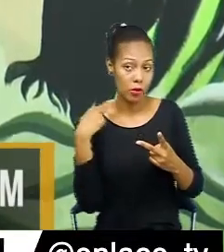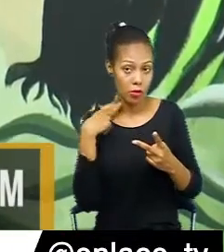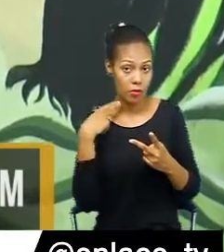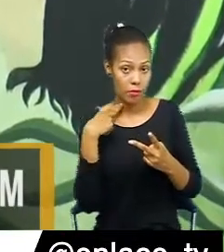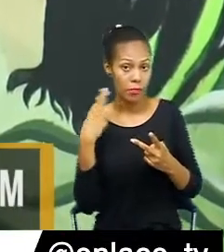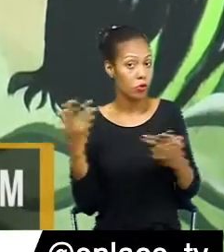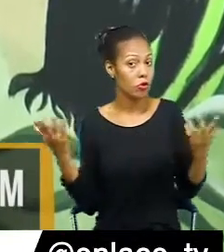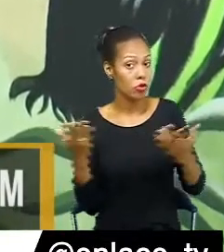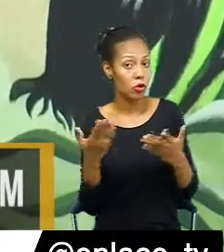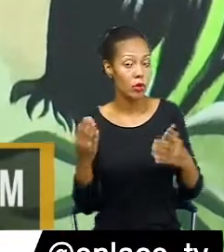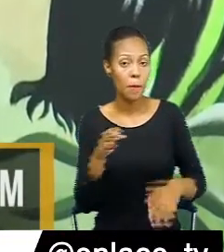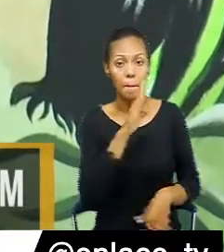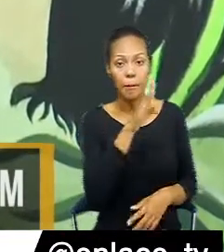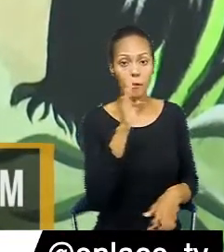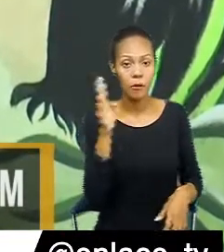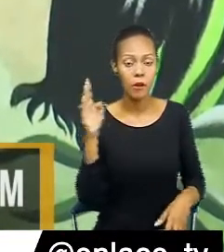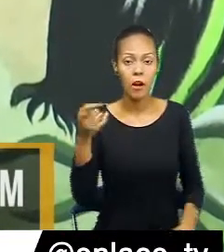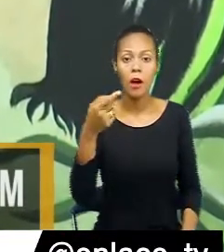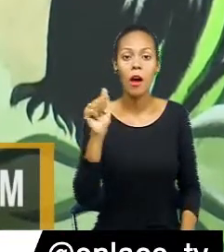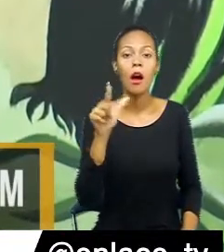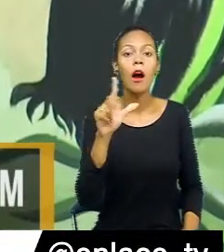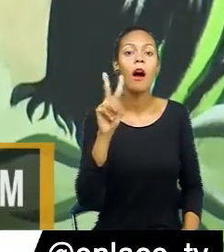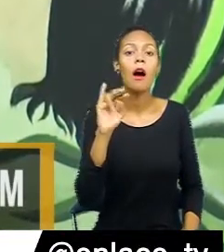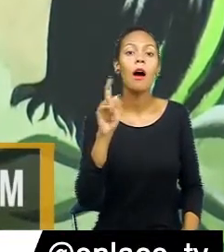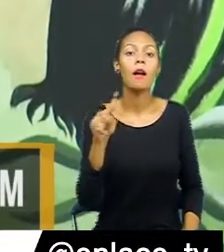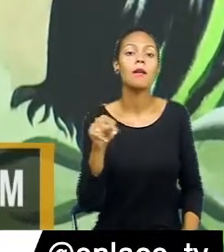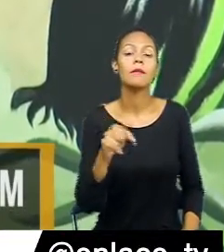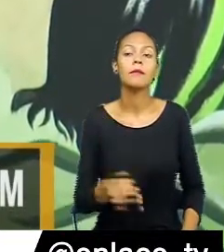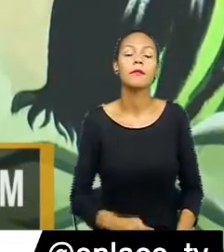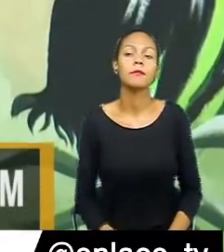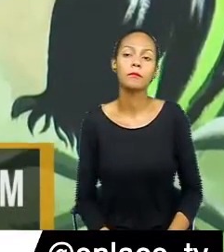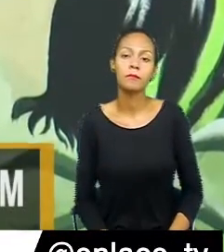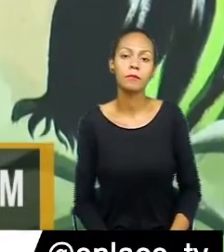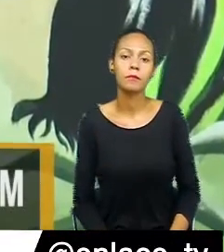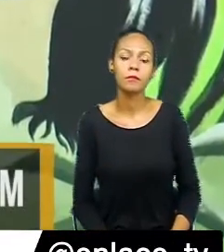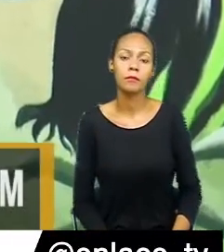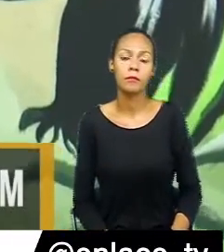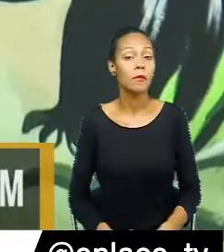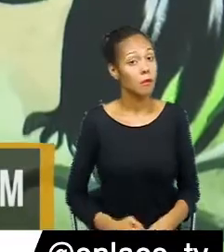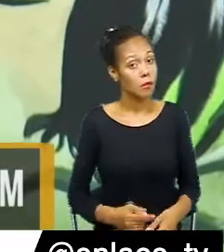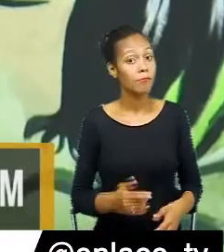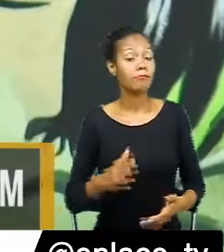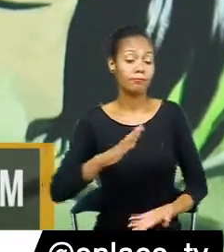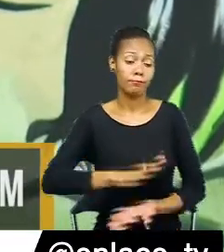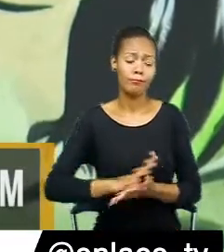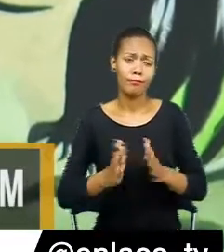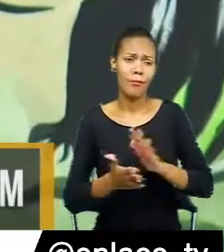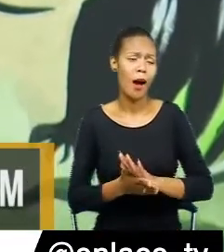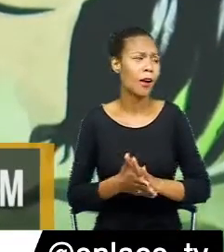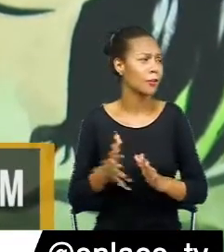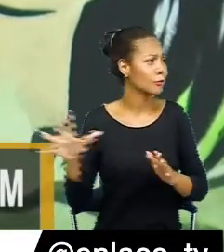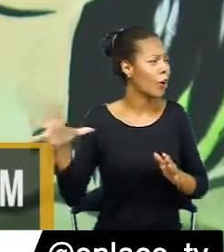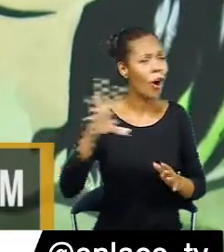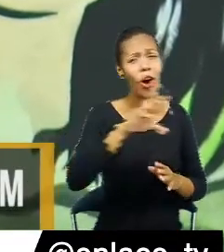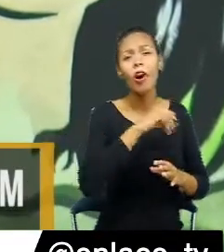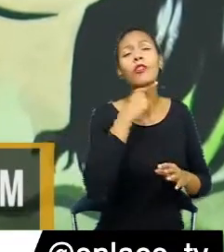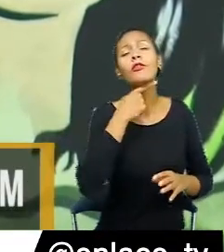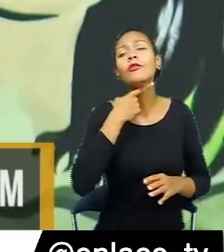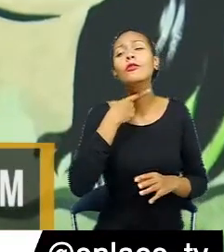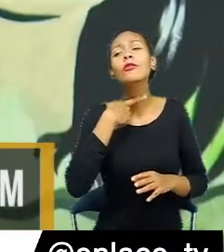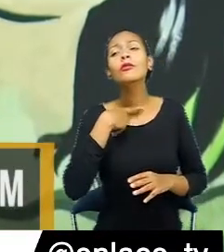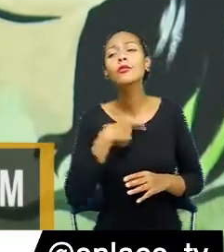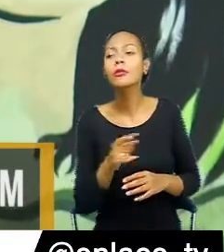paz es multicolor también, la paz tiene muchos matices también y todas y todos estamos convocados